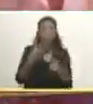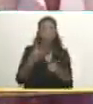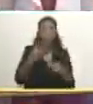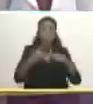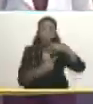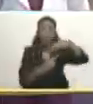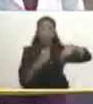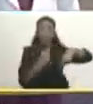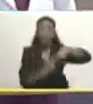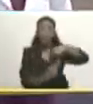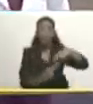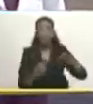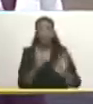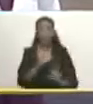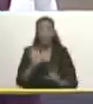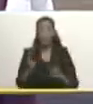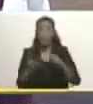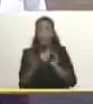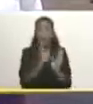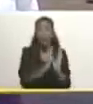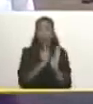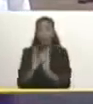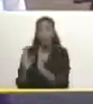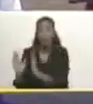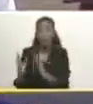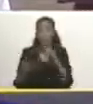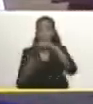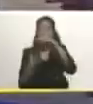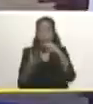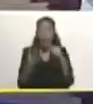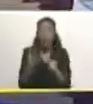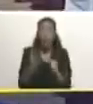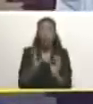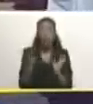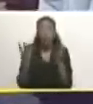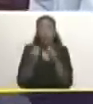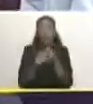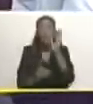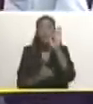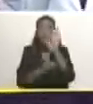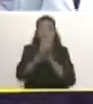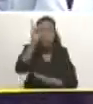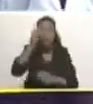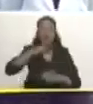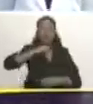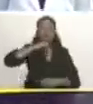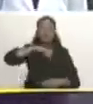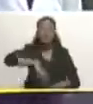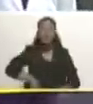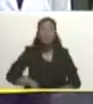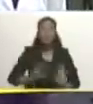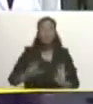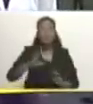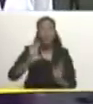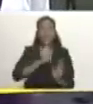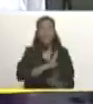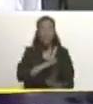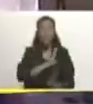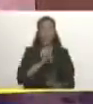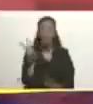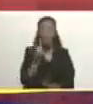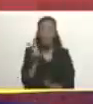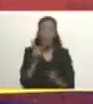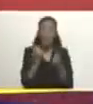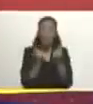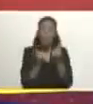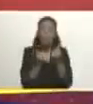revolución de la Guardia Nacional Bolivariana, que junto al pueblo ha desarrollado la historia contemporánea de Venezuela en lo